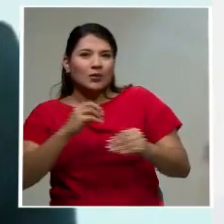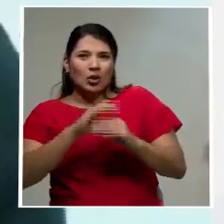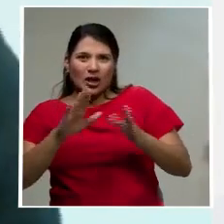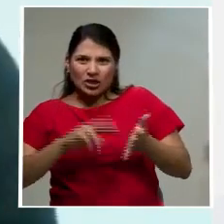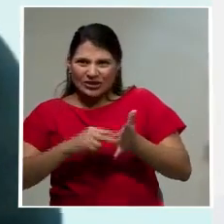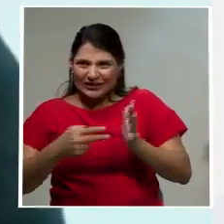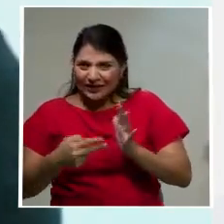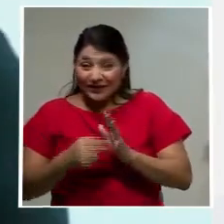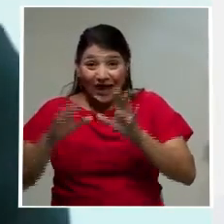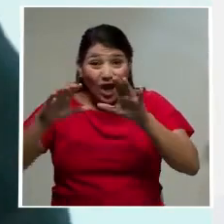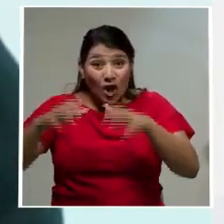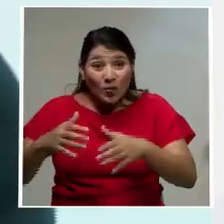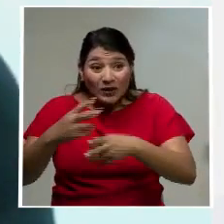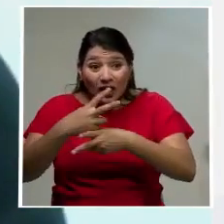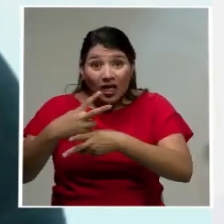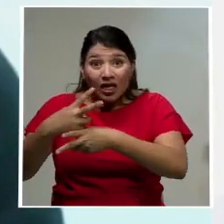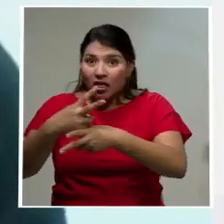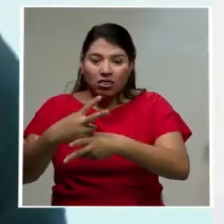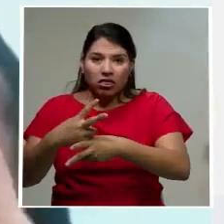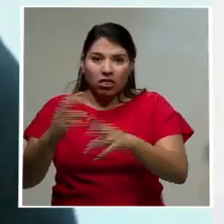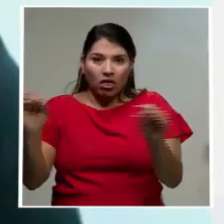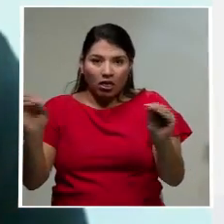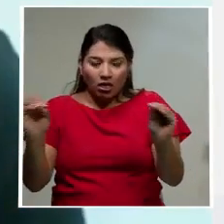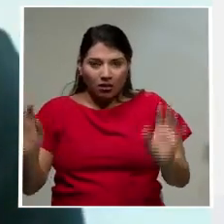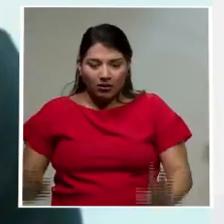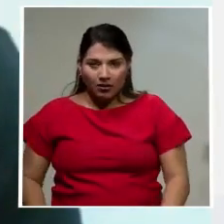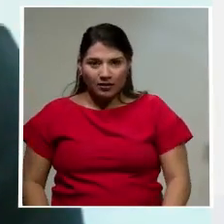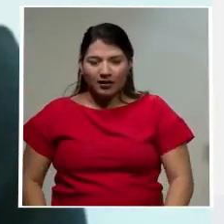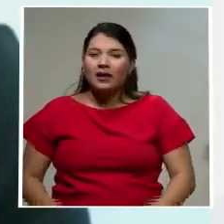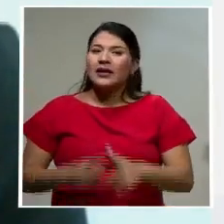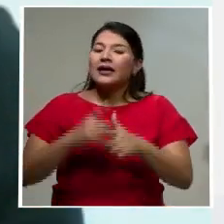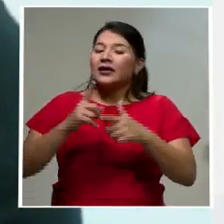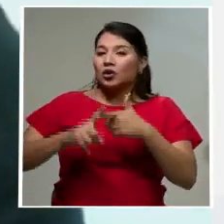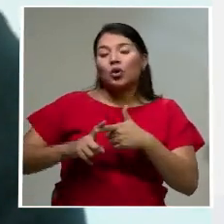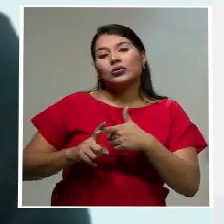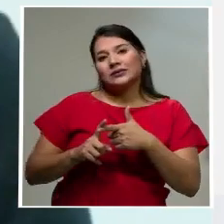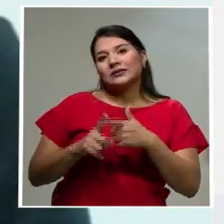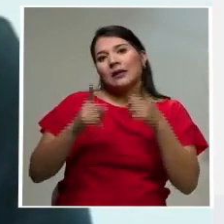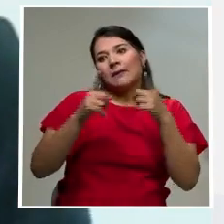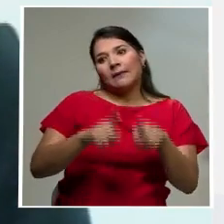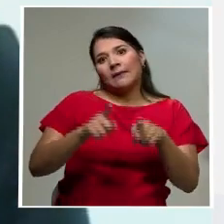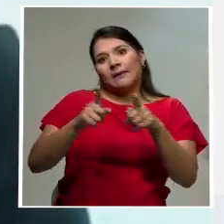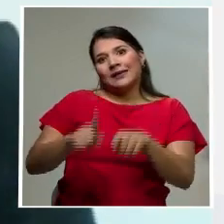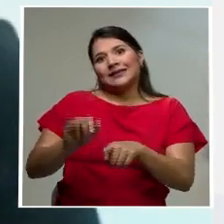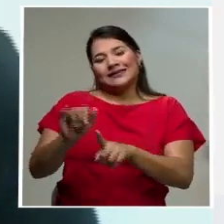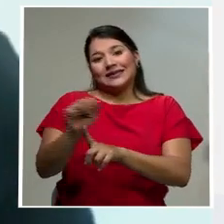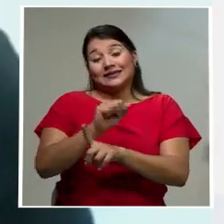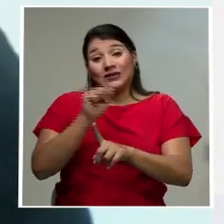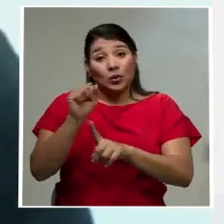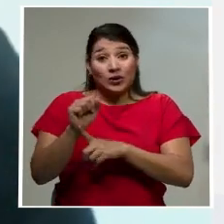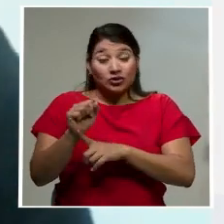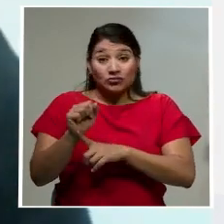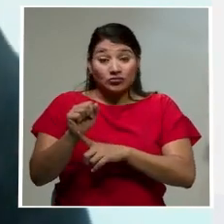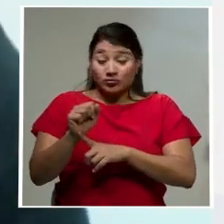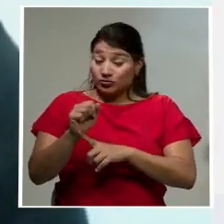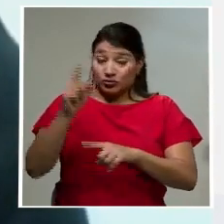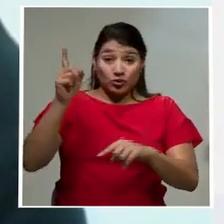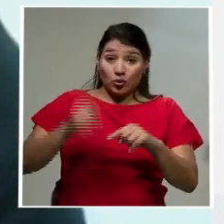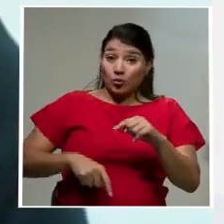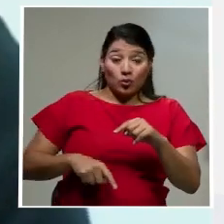de vigilancia brilla por su ausencia. Y se han dado entonces estas situaciones de que no se haya podido alcanzar